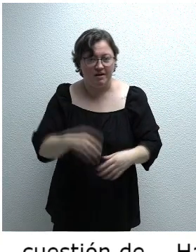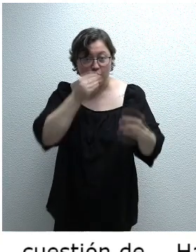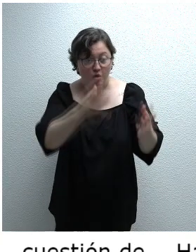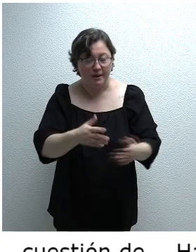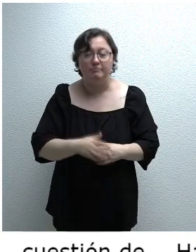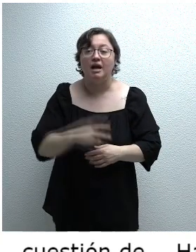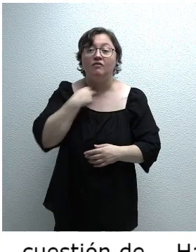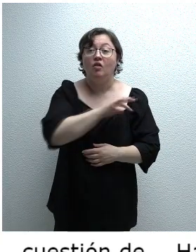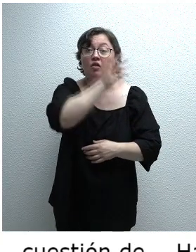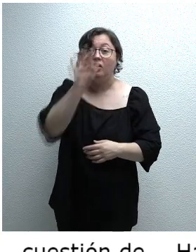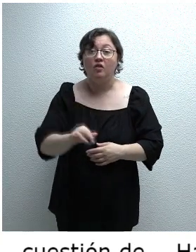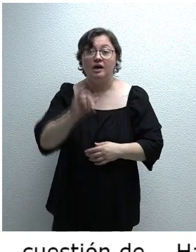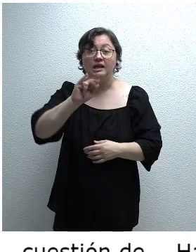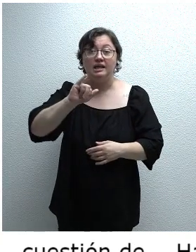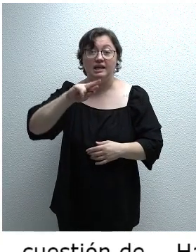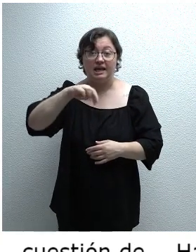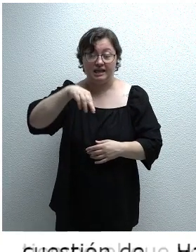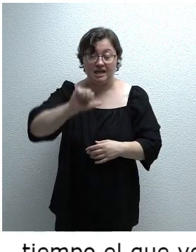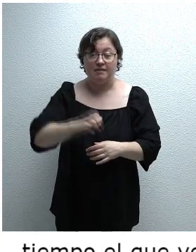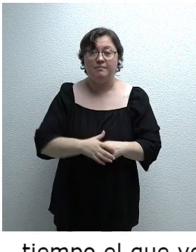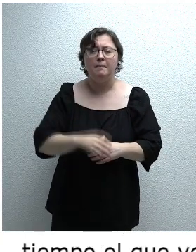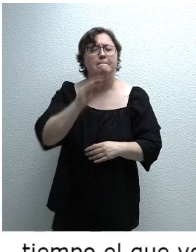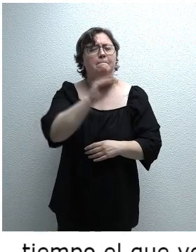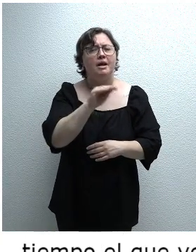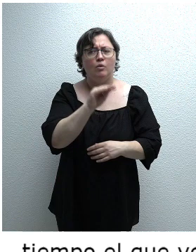pues nos vamos ahora a Irene y le quiero preguntar...